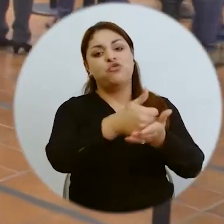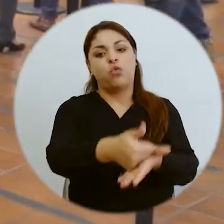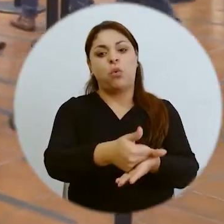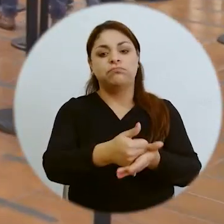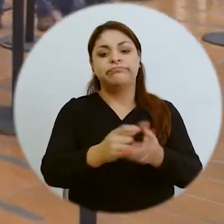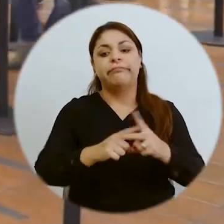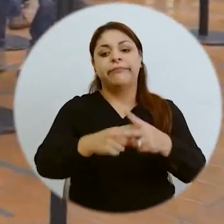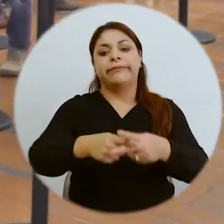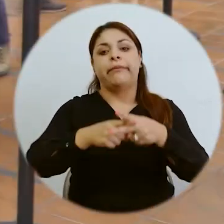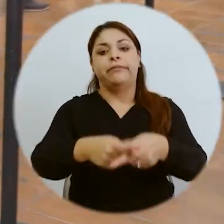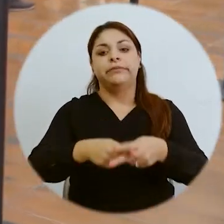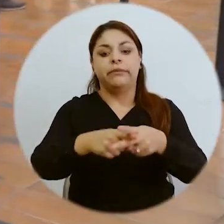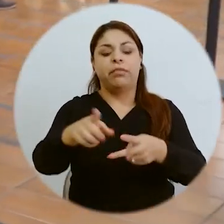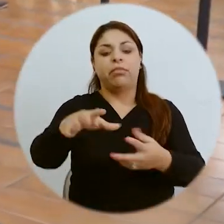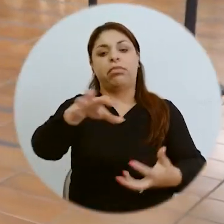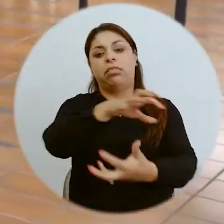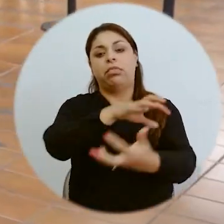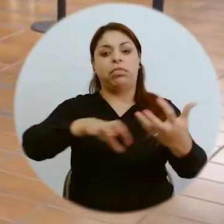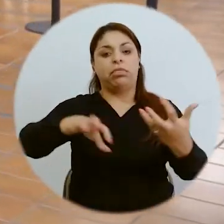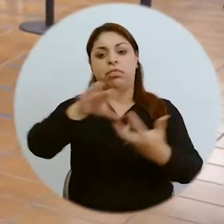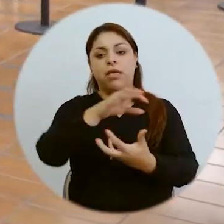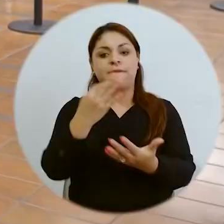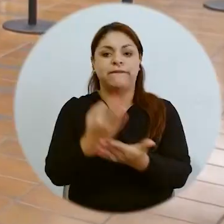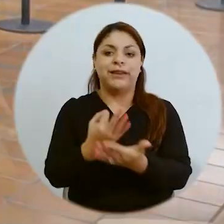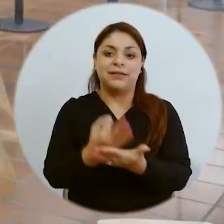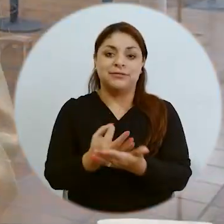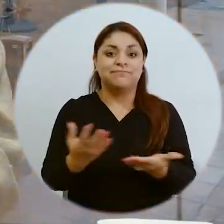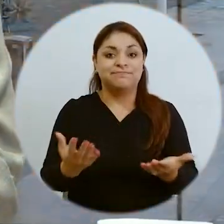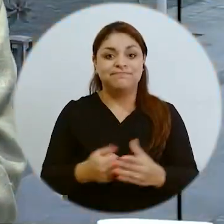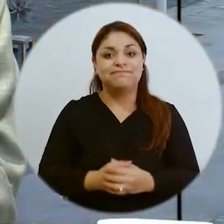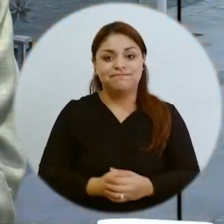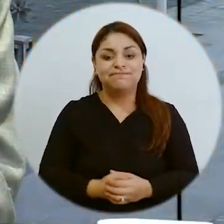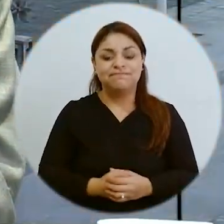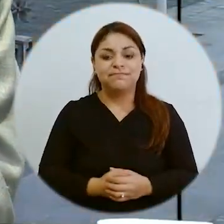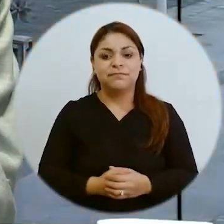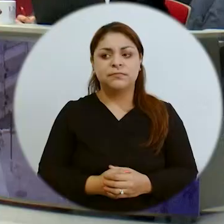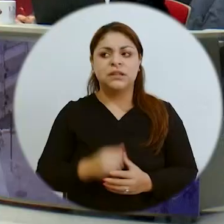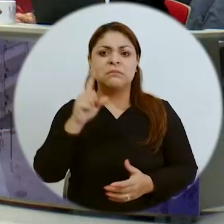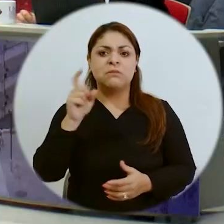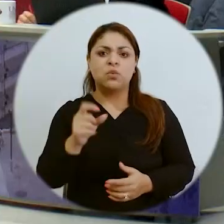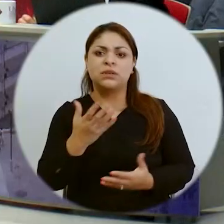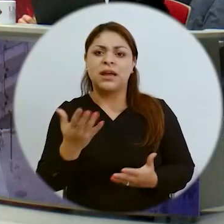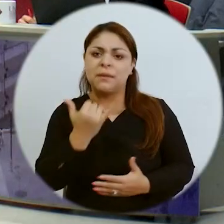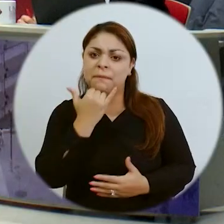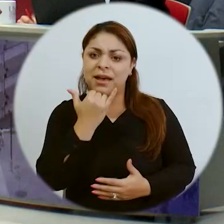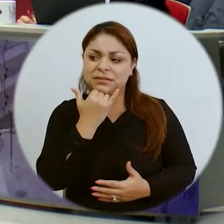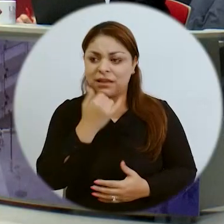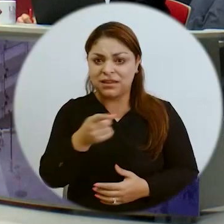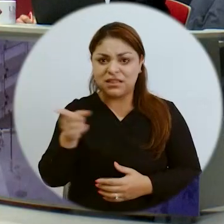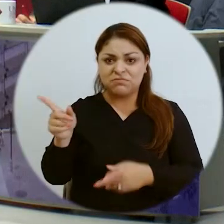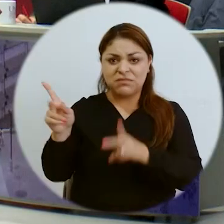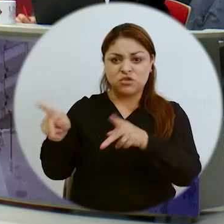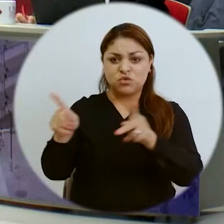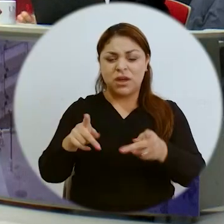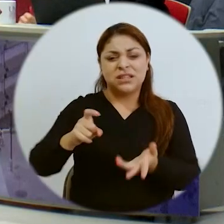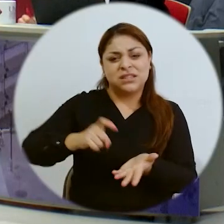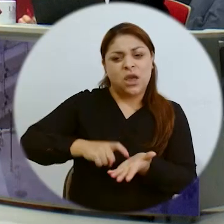ahí donde uno dice no hay balance, y precisamente coincido don Welmer,